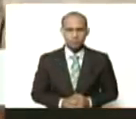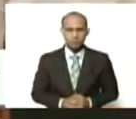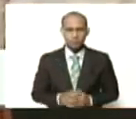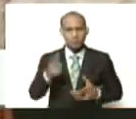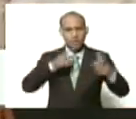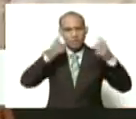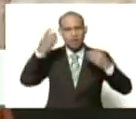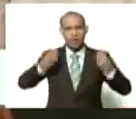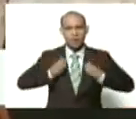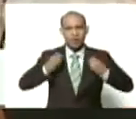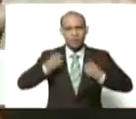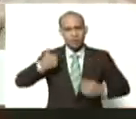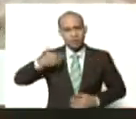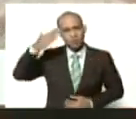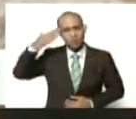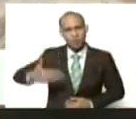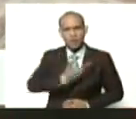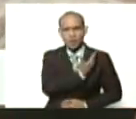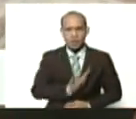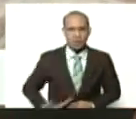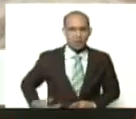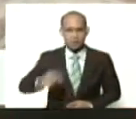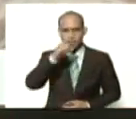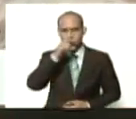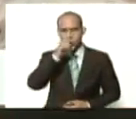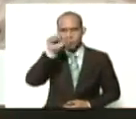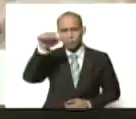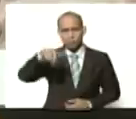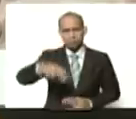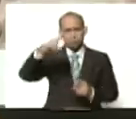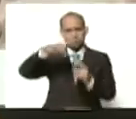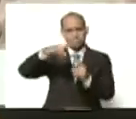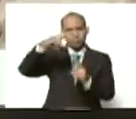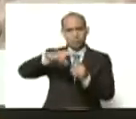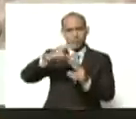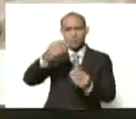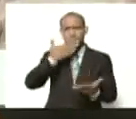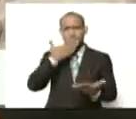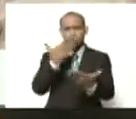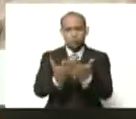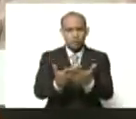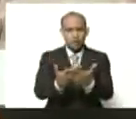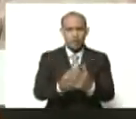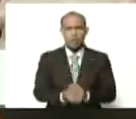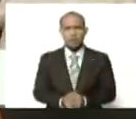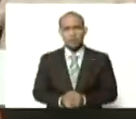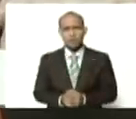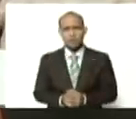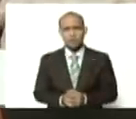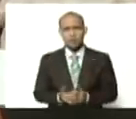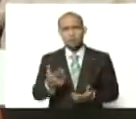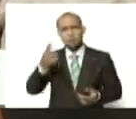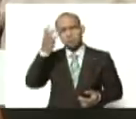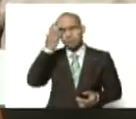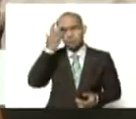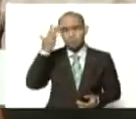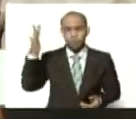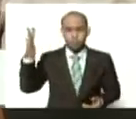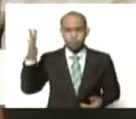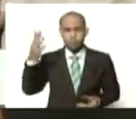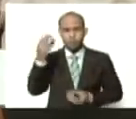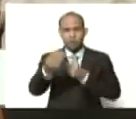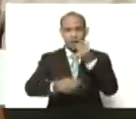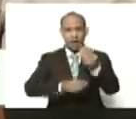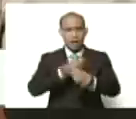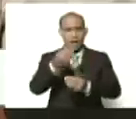Chávez vive, mi comandante presidente. Desde acá del Táchira le damos las gracias por haber tenido la iniciativa del